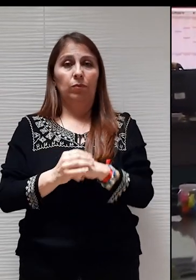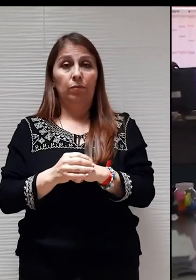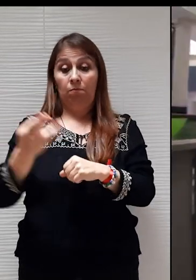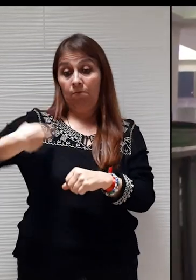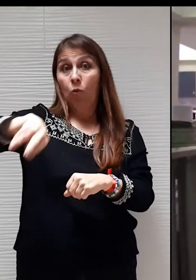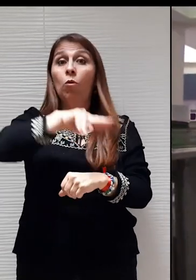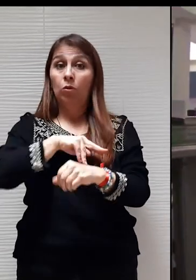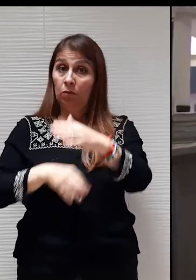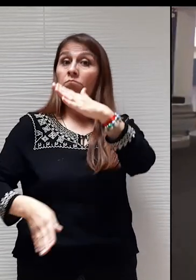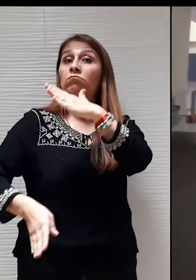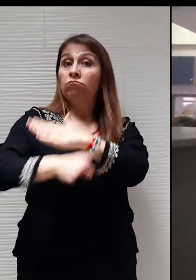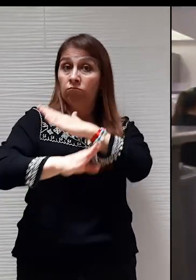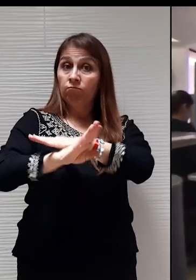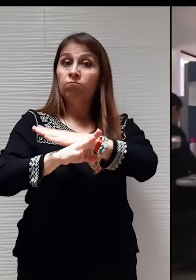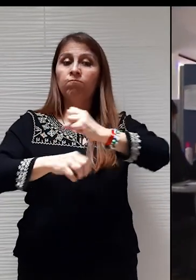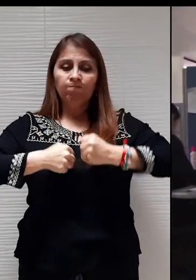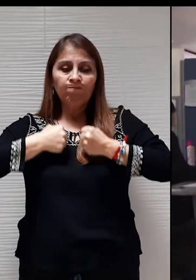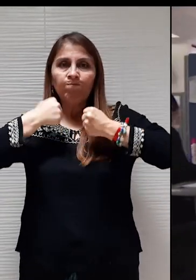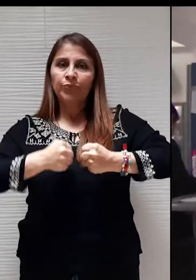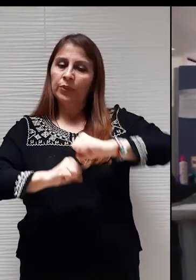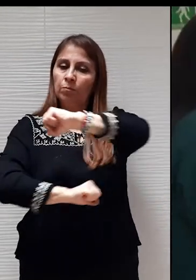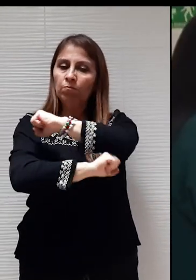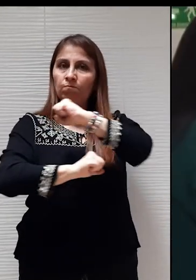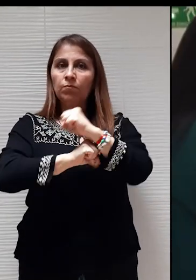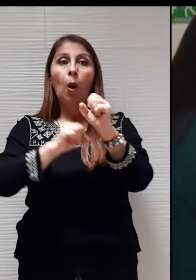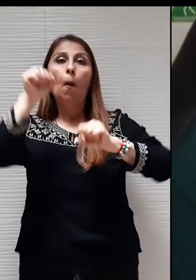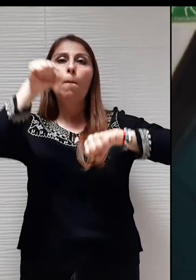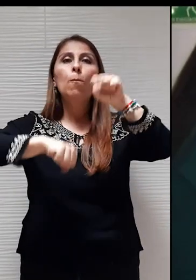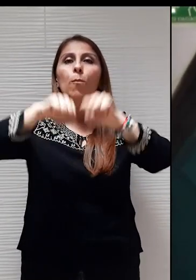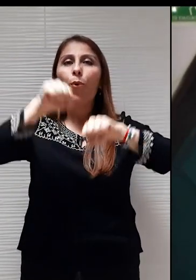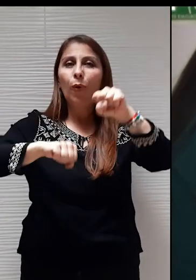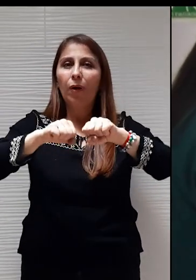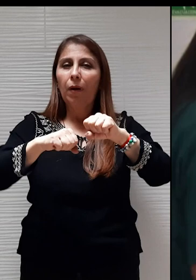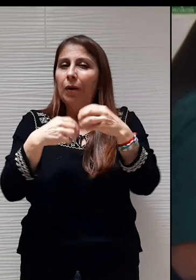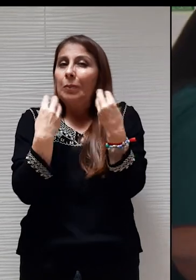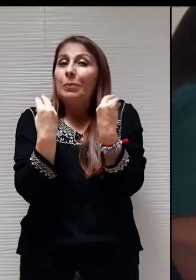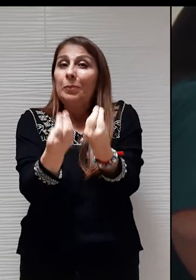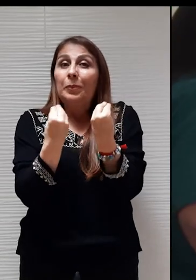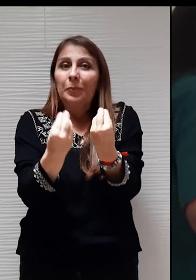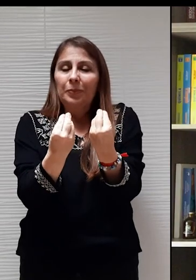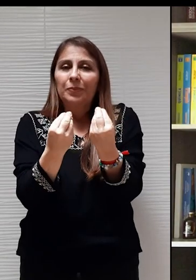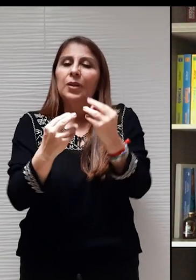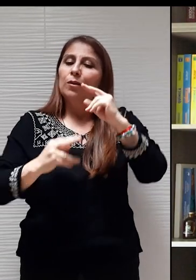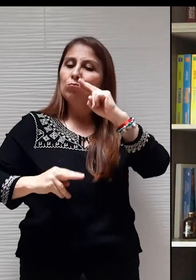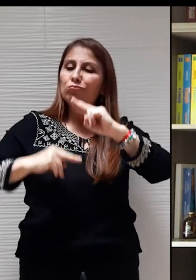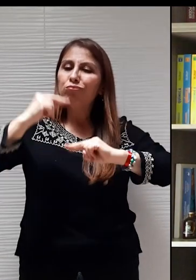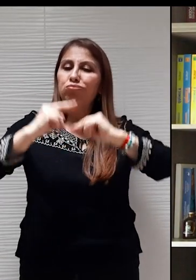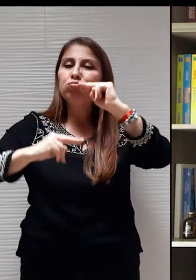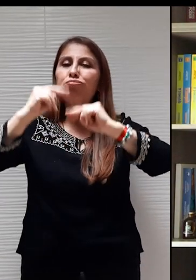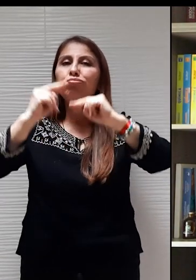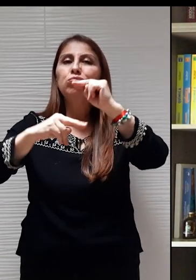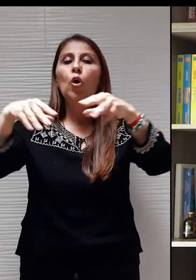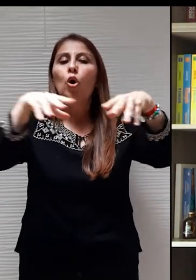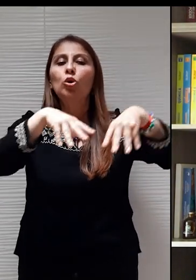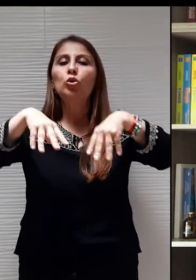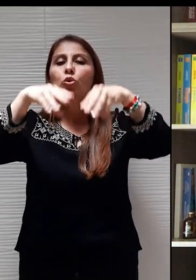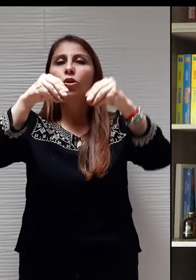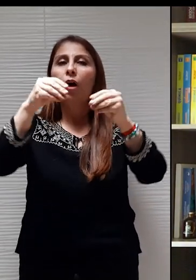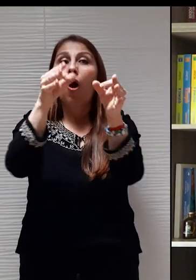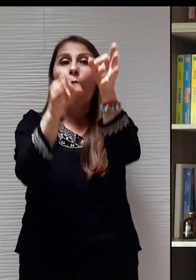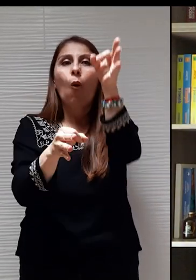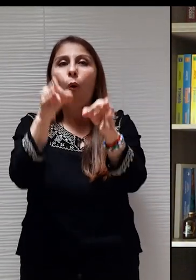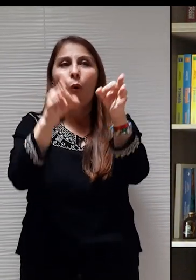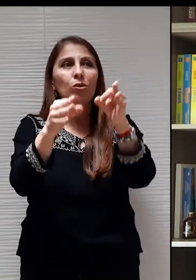Continuaremos fortaleciendo esas posibilidades para poder construir una sociedad más justa